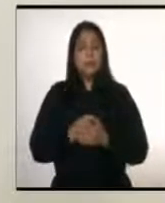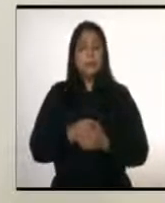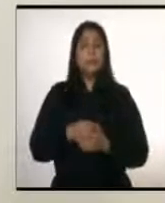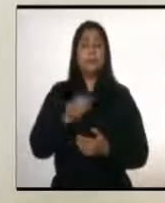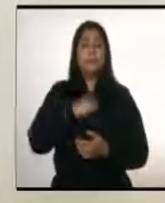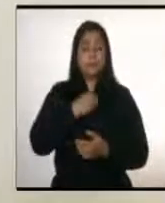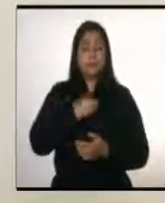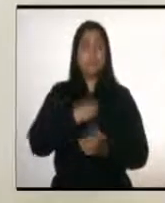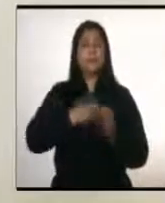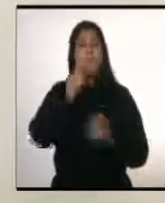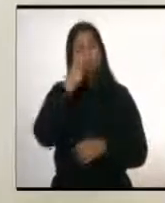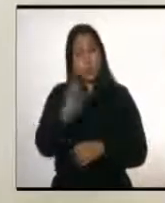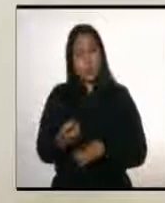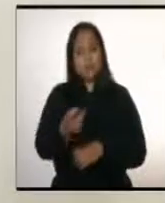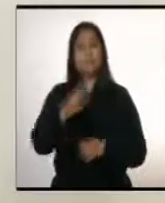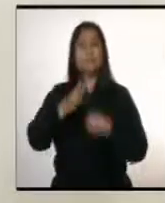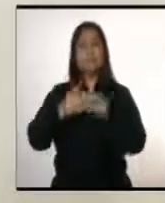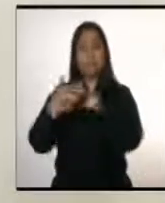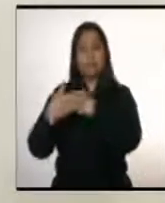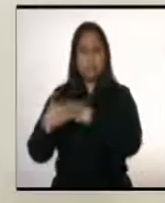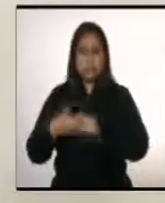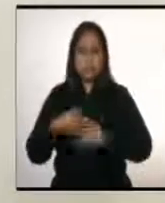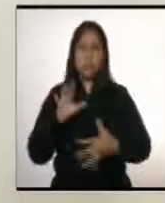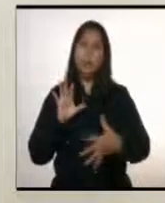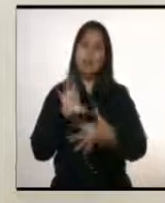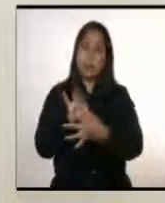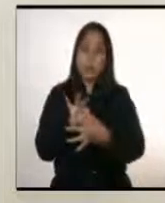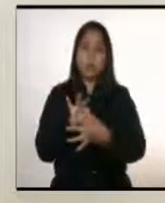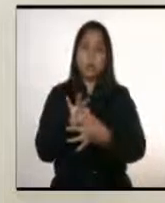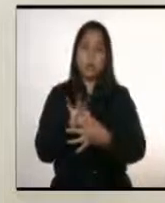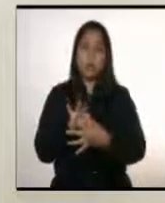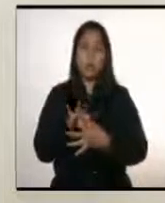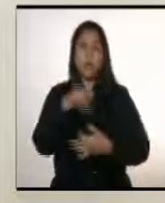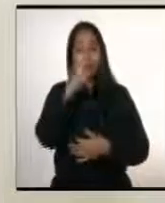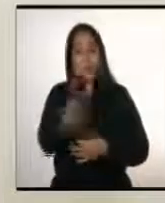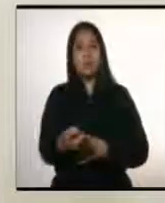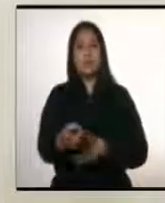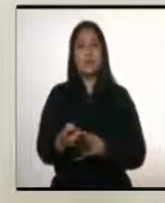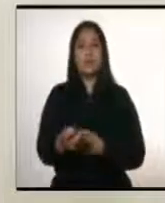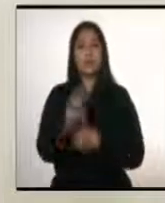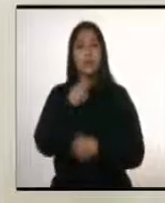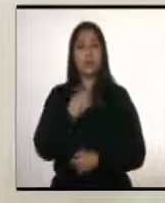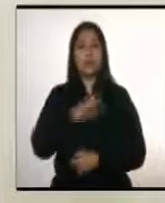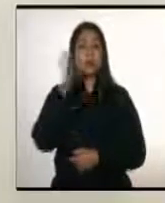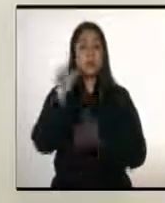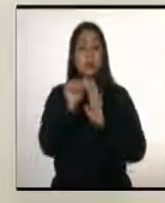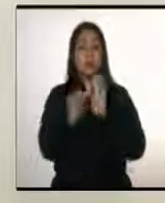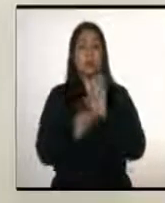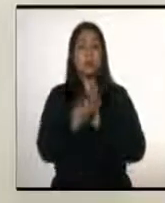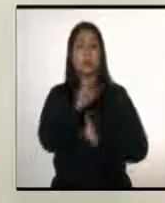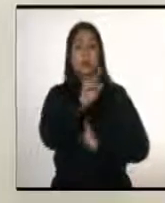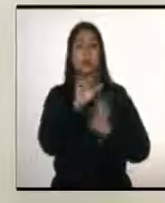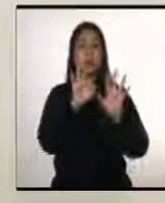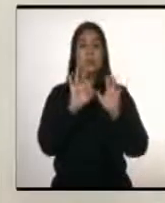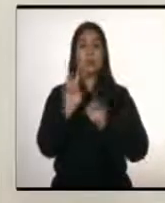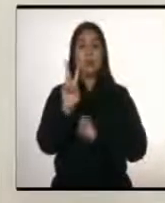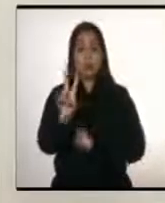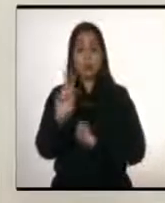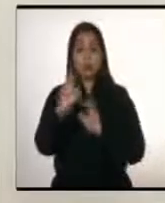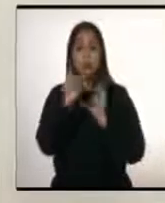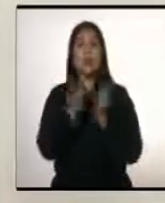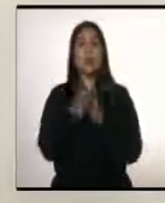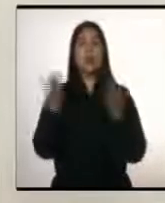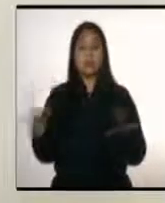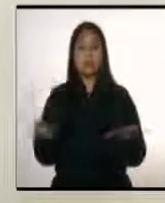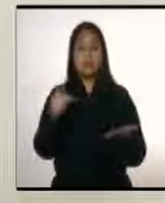nuevo un llamado a la unidad de la nación. Hago de nuevo, cumpliendo con el artículo 182 de la Constitución,